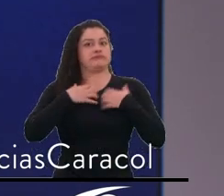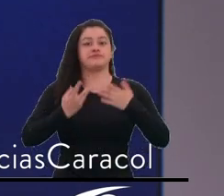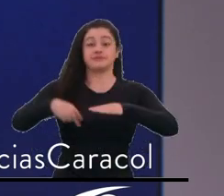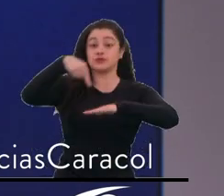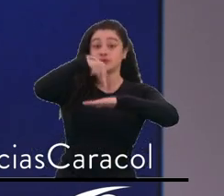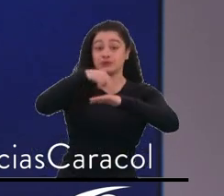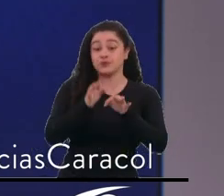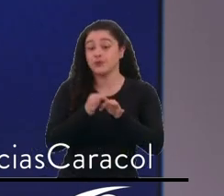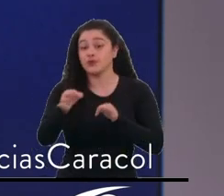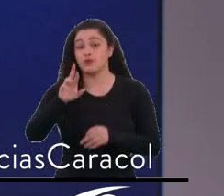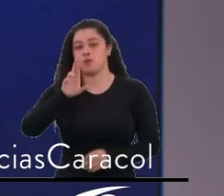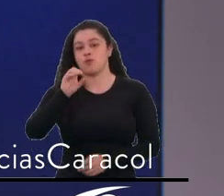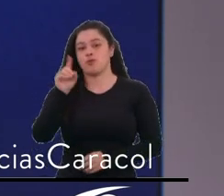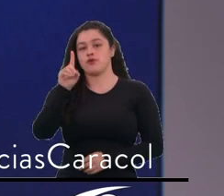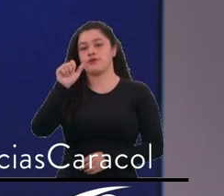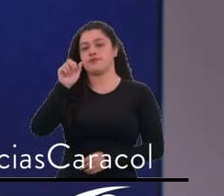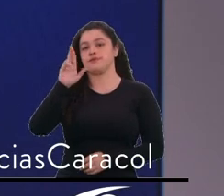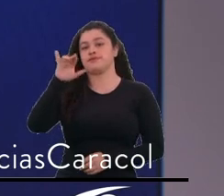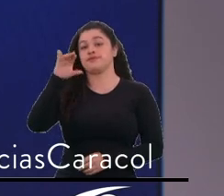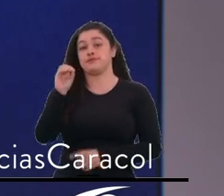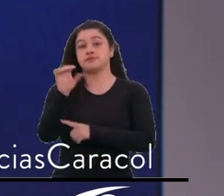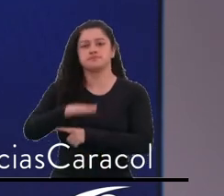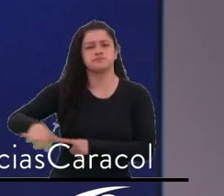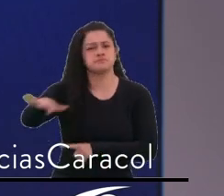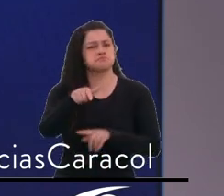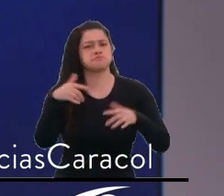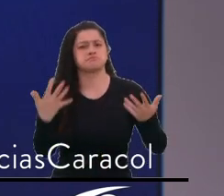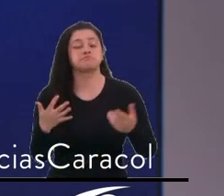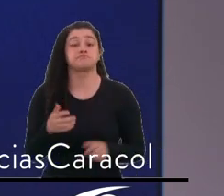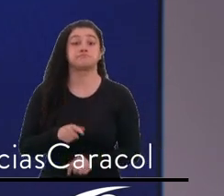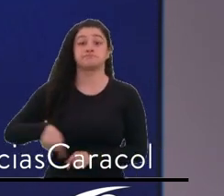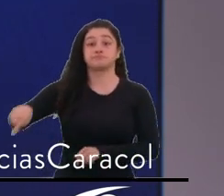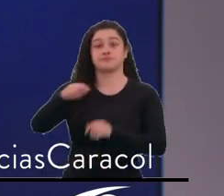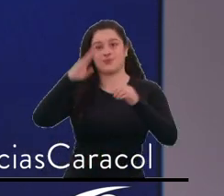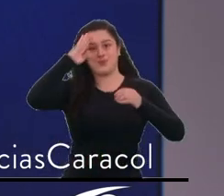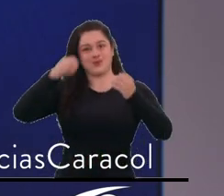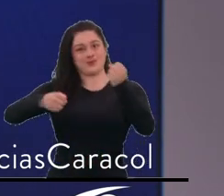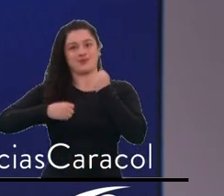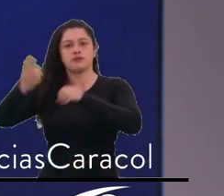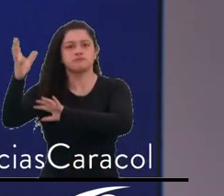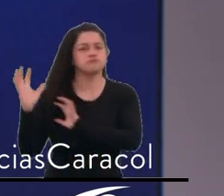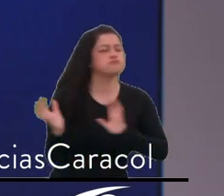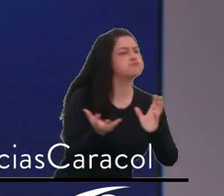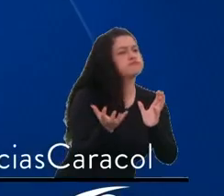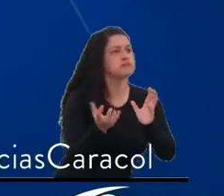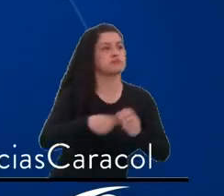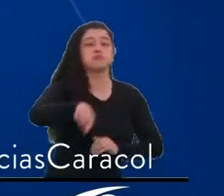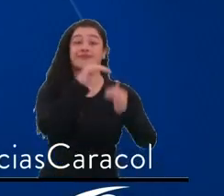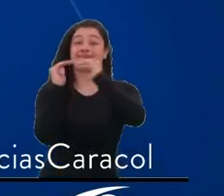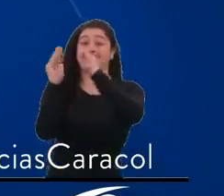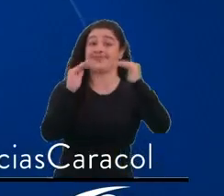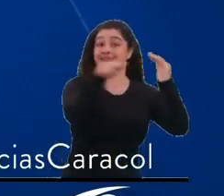municipio obligaran al ejército a salir de la zona. Los uniformados hacían labores de patrullaje.